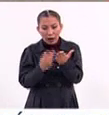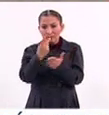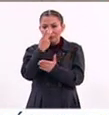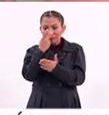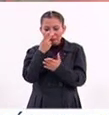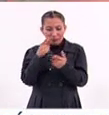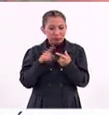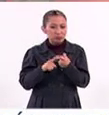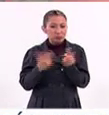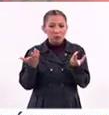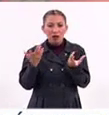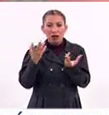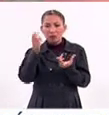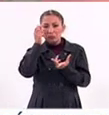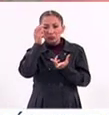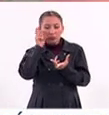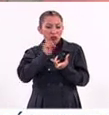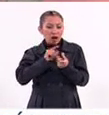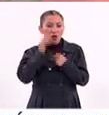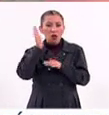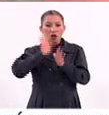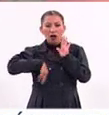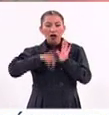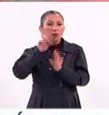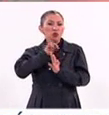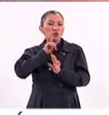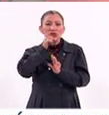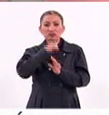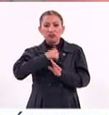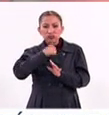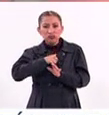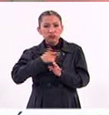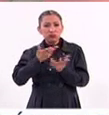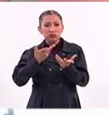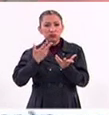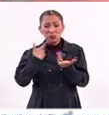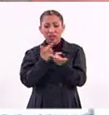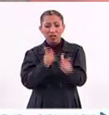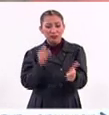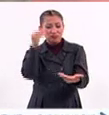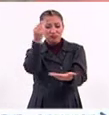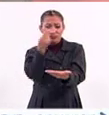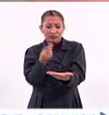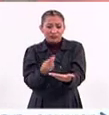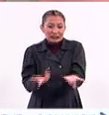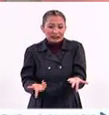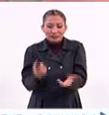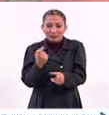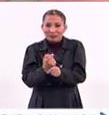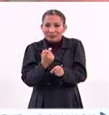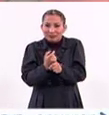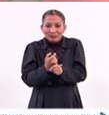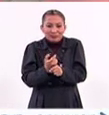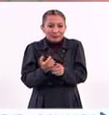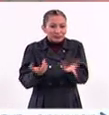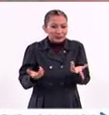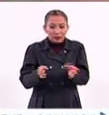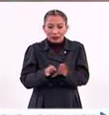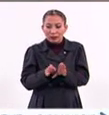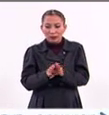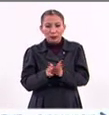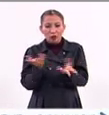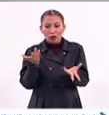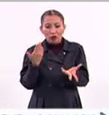pene, un seno, una vagina, y hacerlo con tanta libertad. Sí, primero hay que